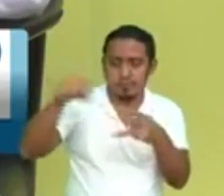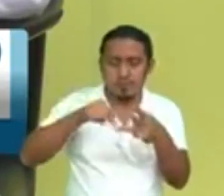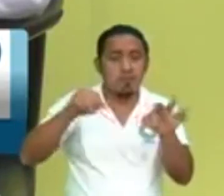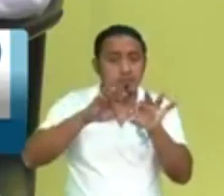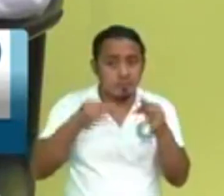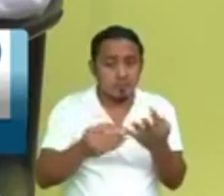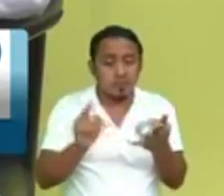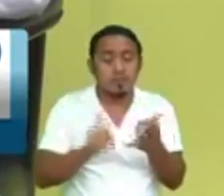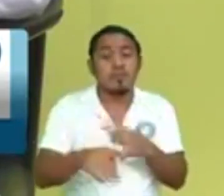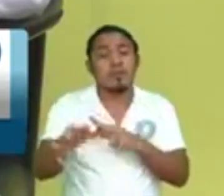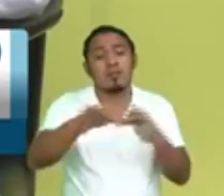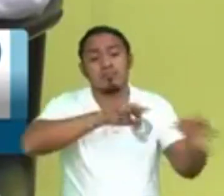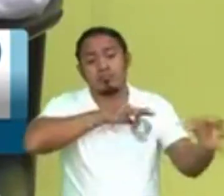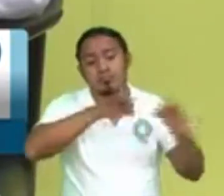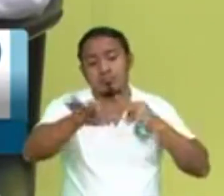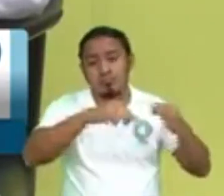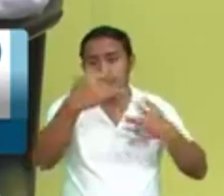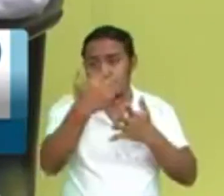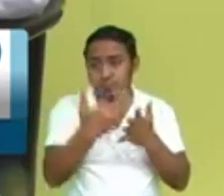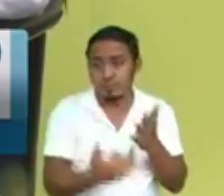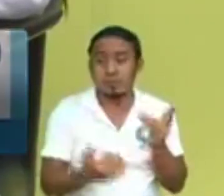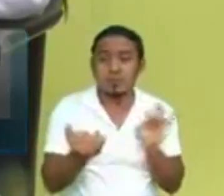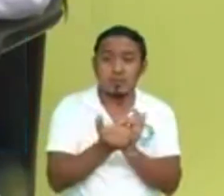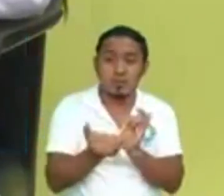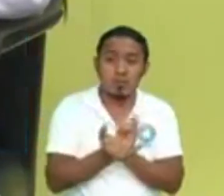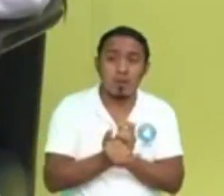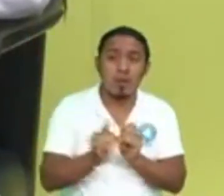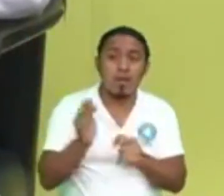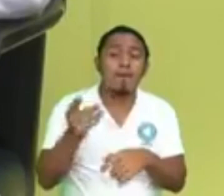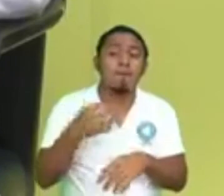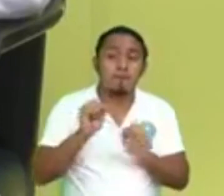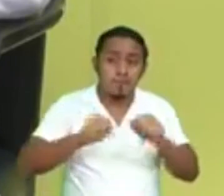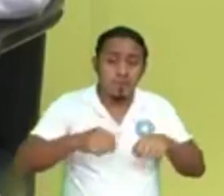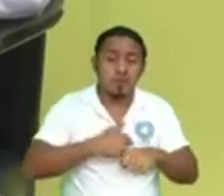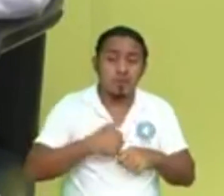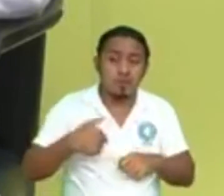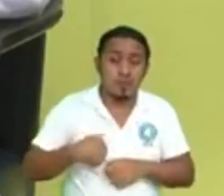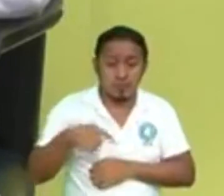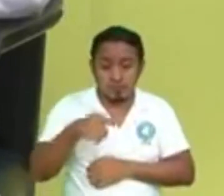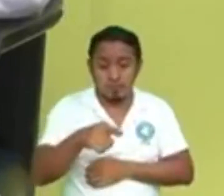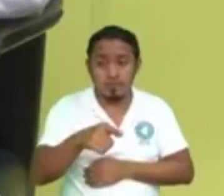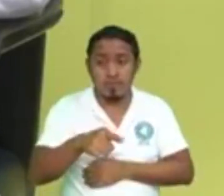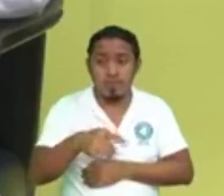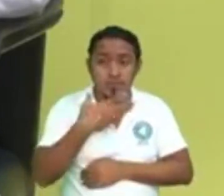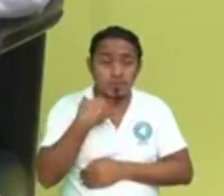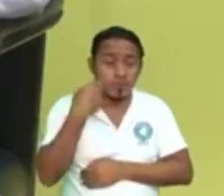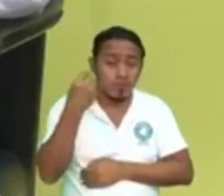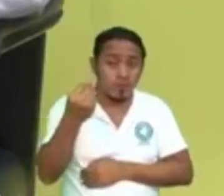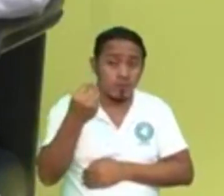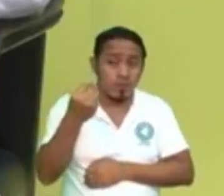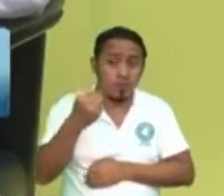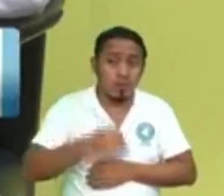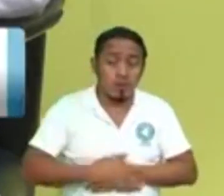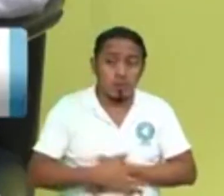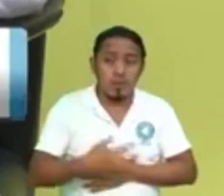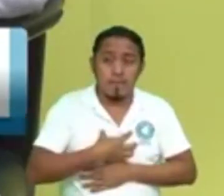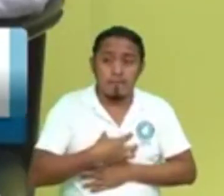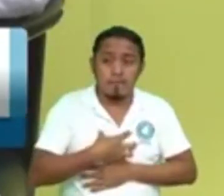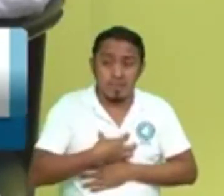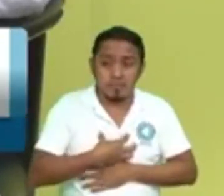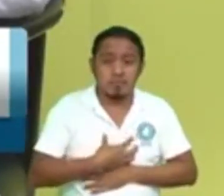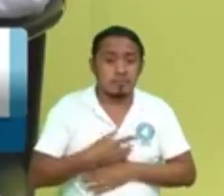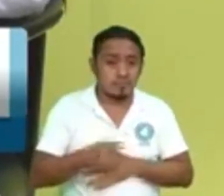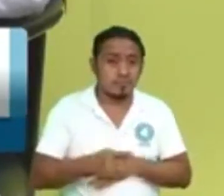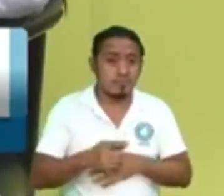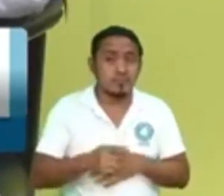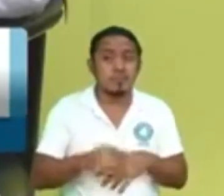le exponemos la situación, hasta incluso puede ser algo médico legal incluso, porque si la paciente es adolescente y el compañero es mayor y